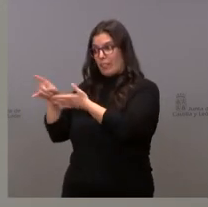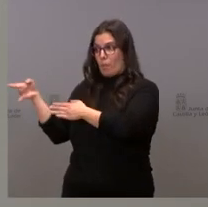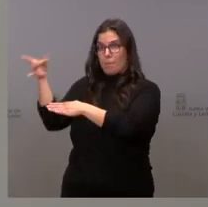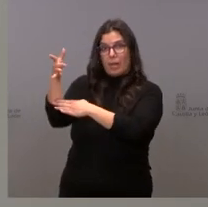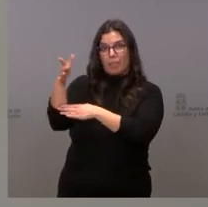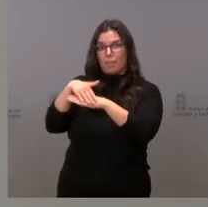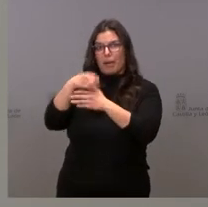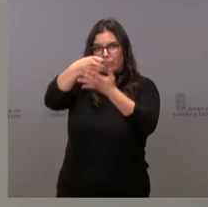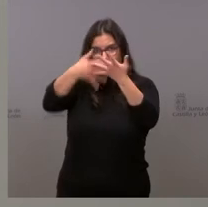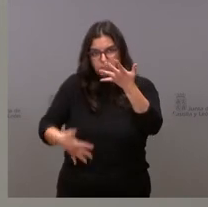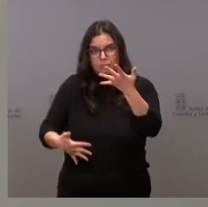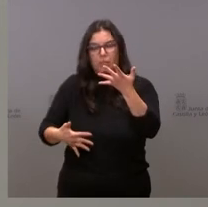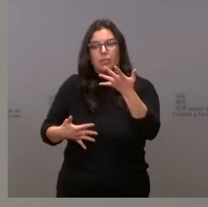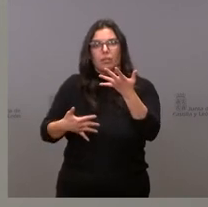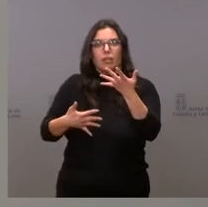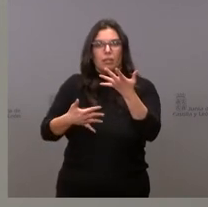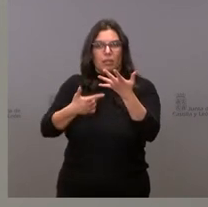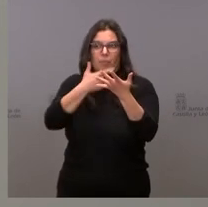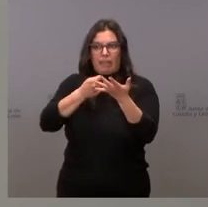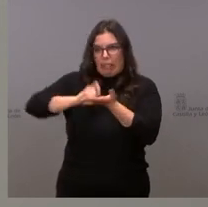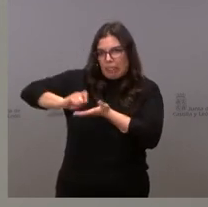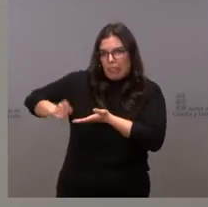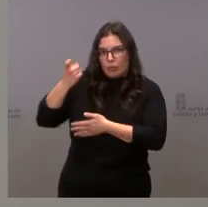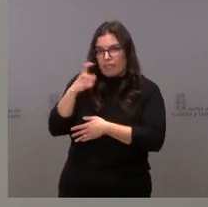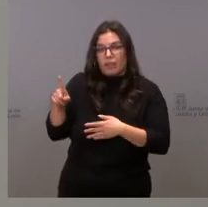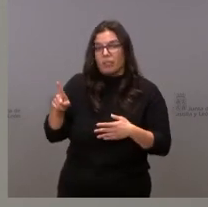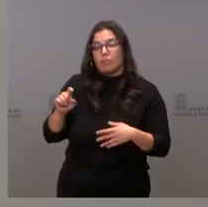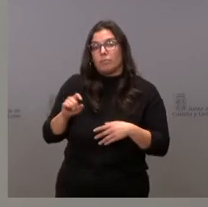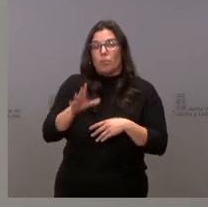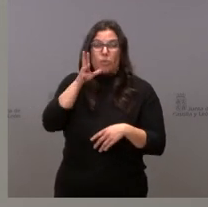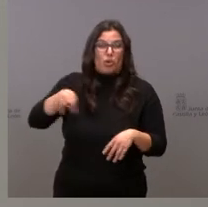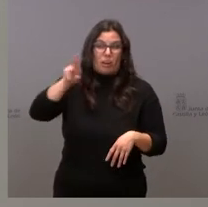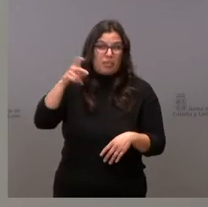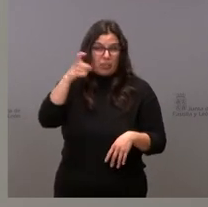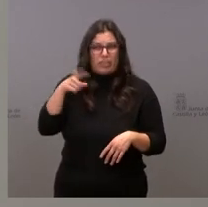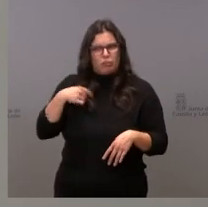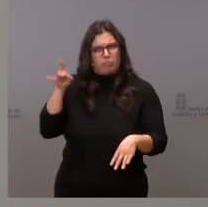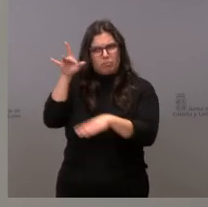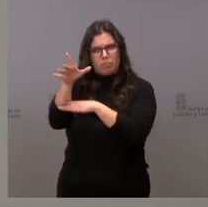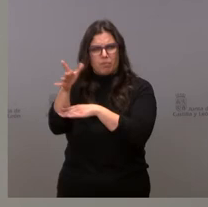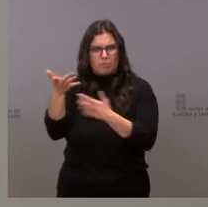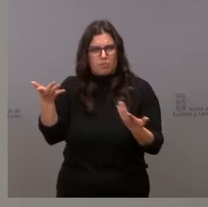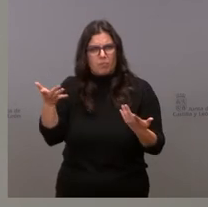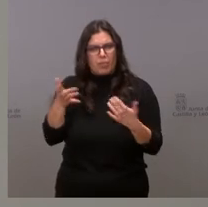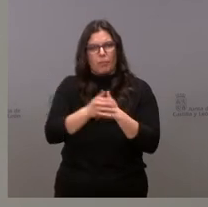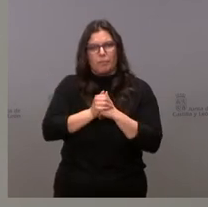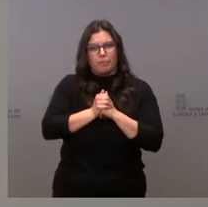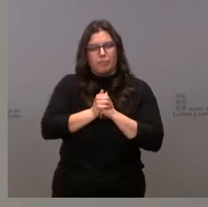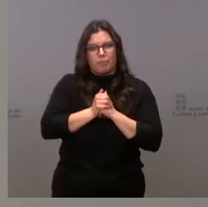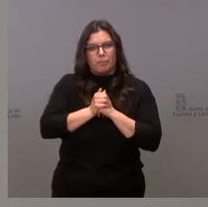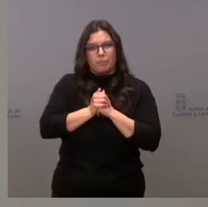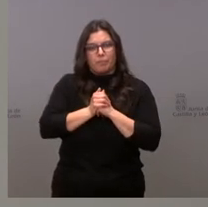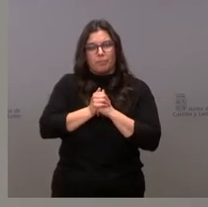totalmente y no tengo este dificultad a la hora de tomar pero vamos sobre todo por no repetirlo de nuevo a todo a todas las personas que se encuentran aquí